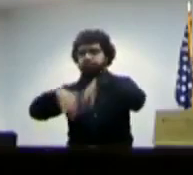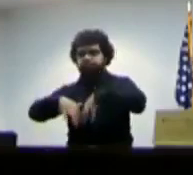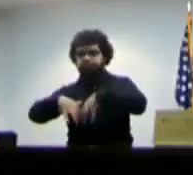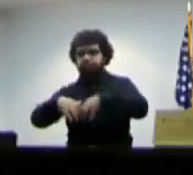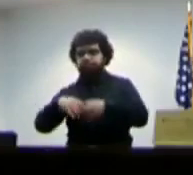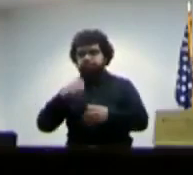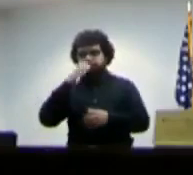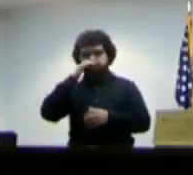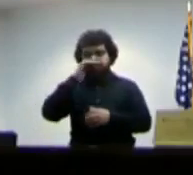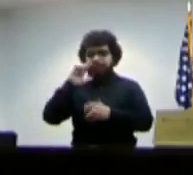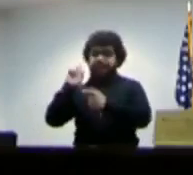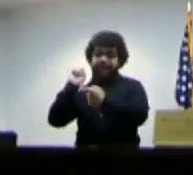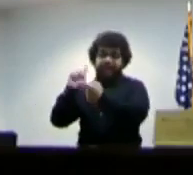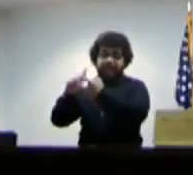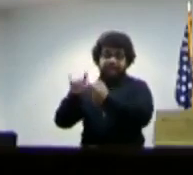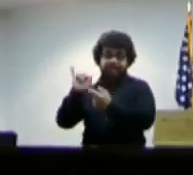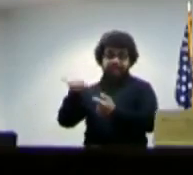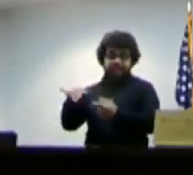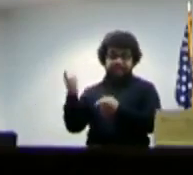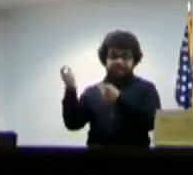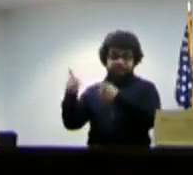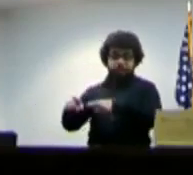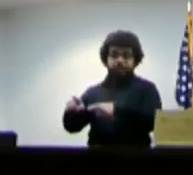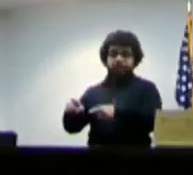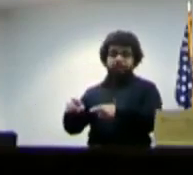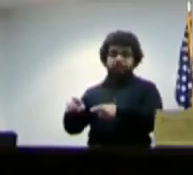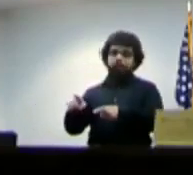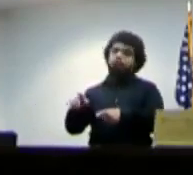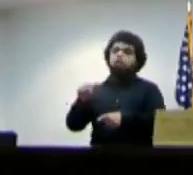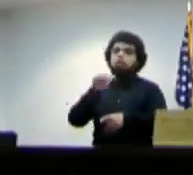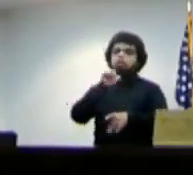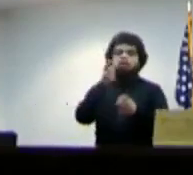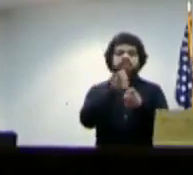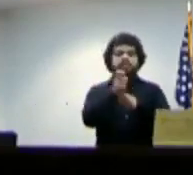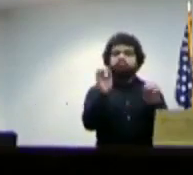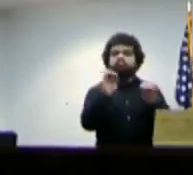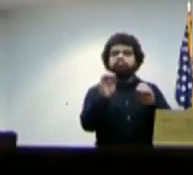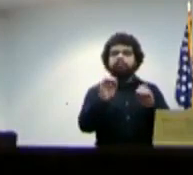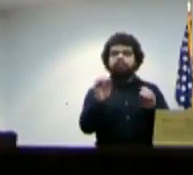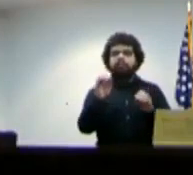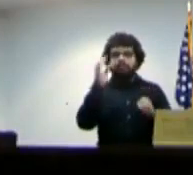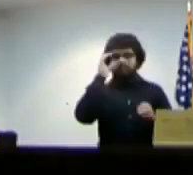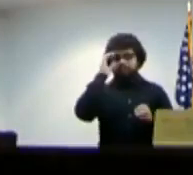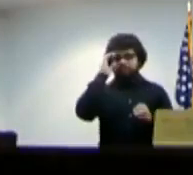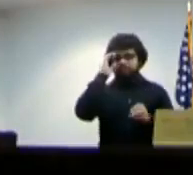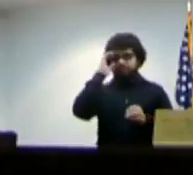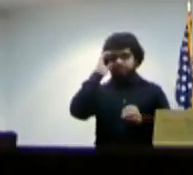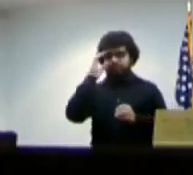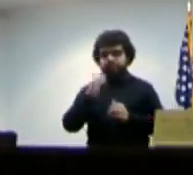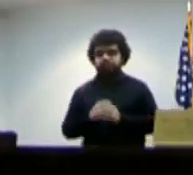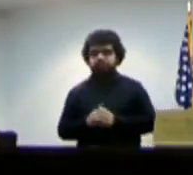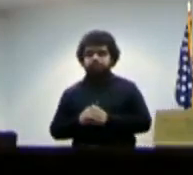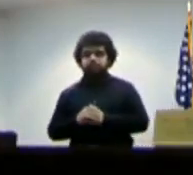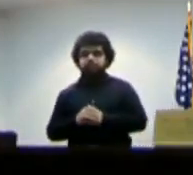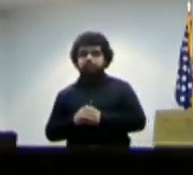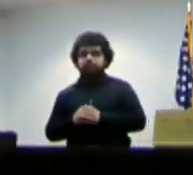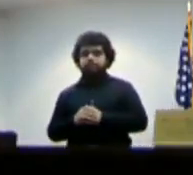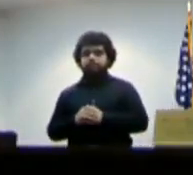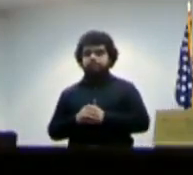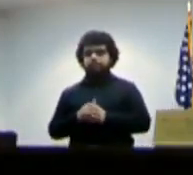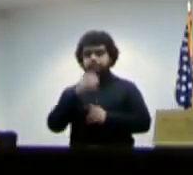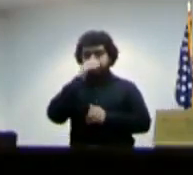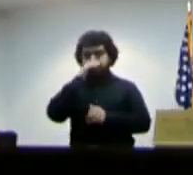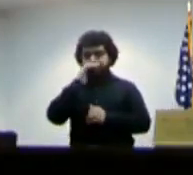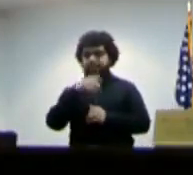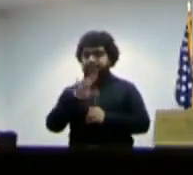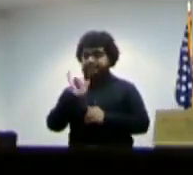afectados porque nuestro sistema, ¿verdad?, está preparado para contingencia. Esa contingencia no afectó a nuestros